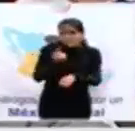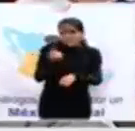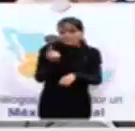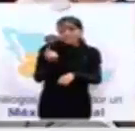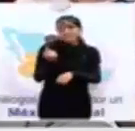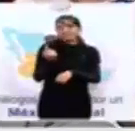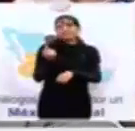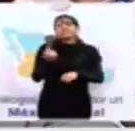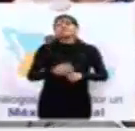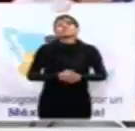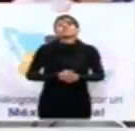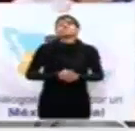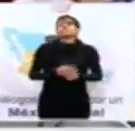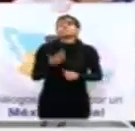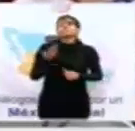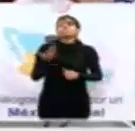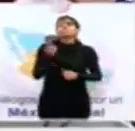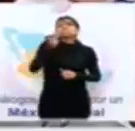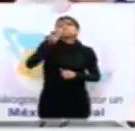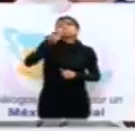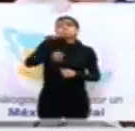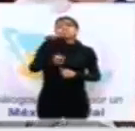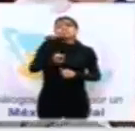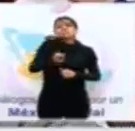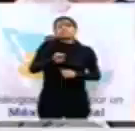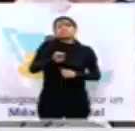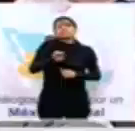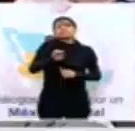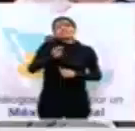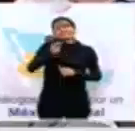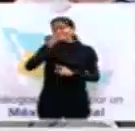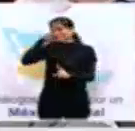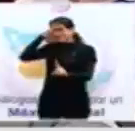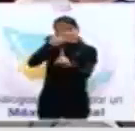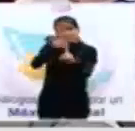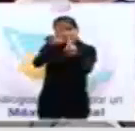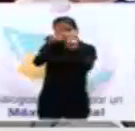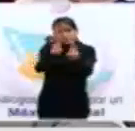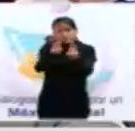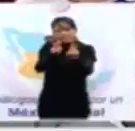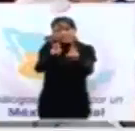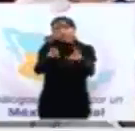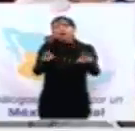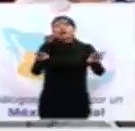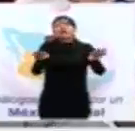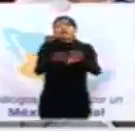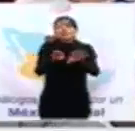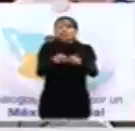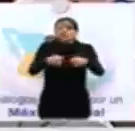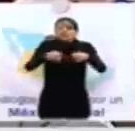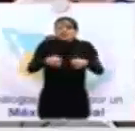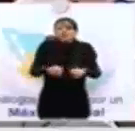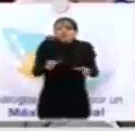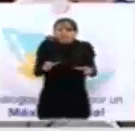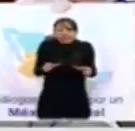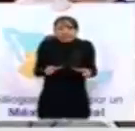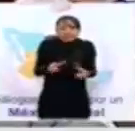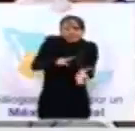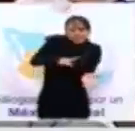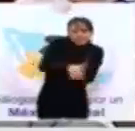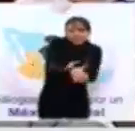importante, ya que estamos hablando del tema de seguridad